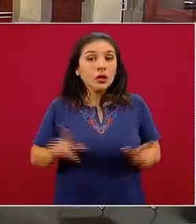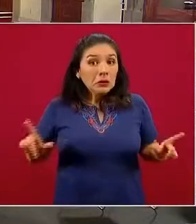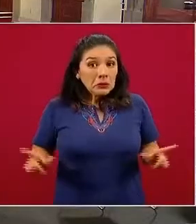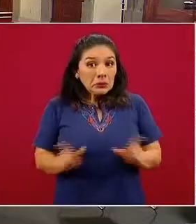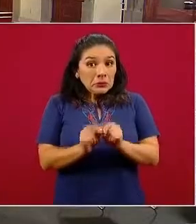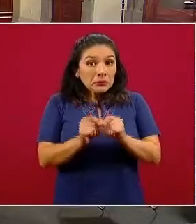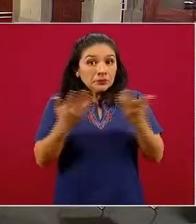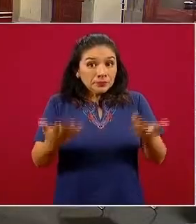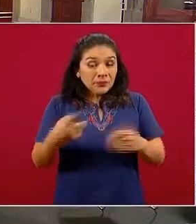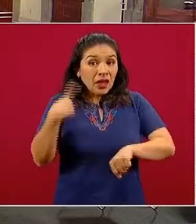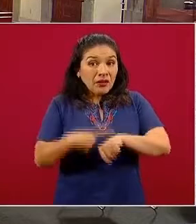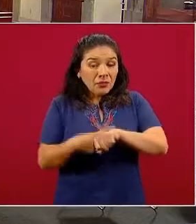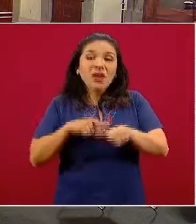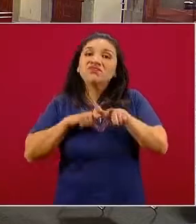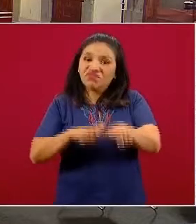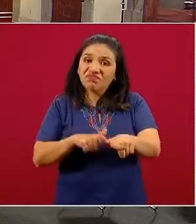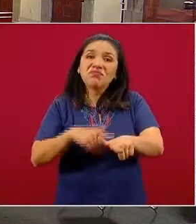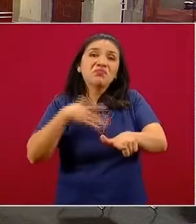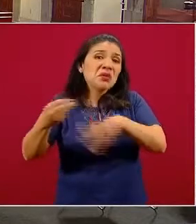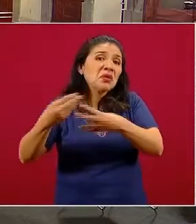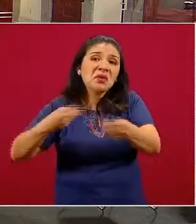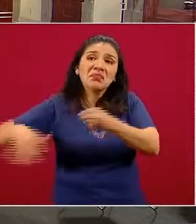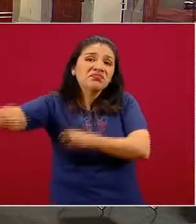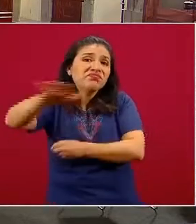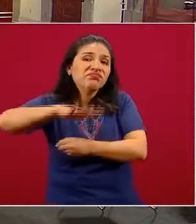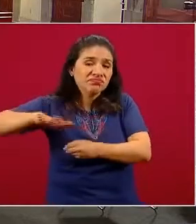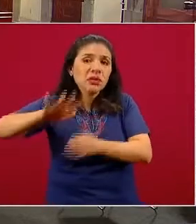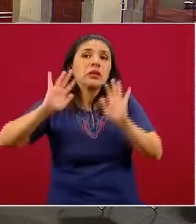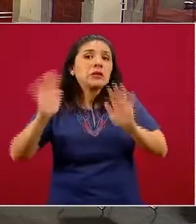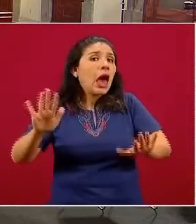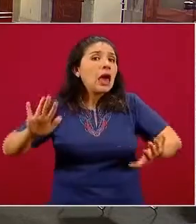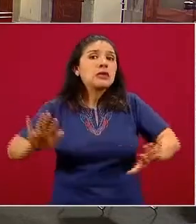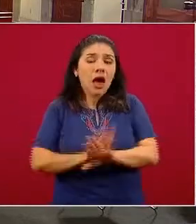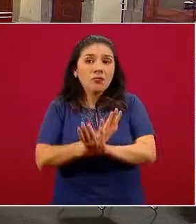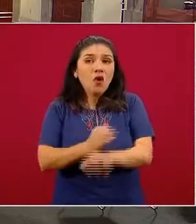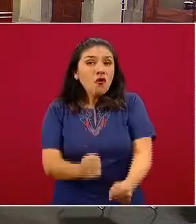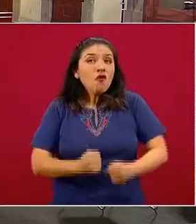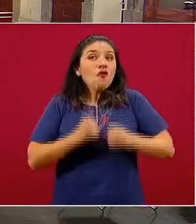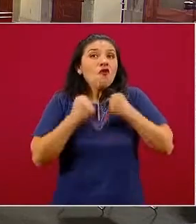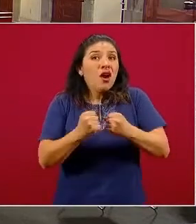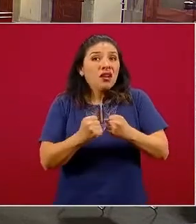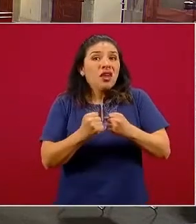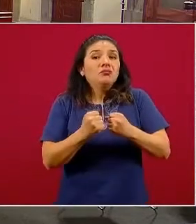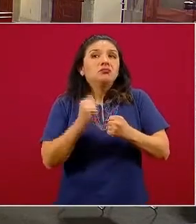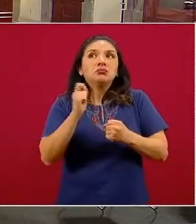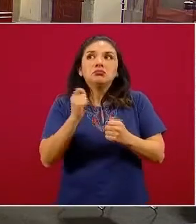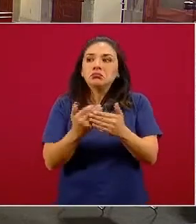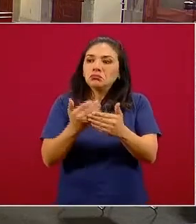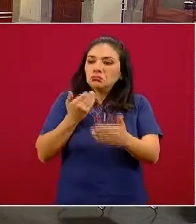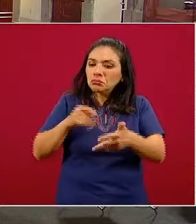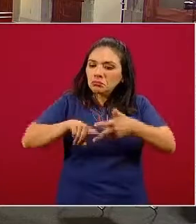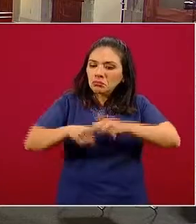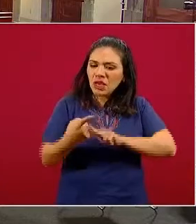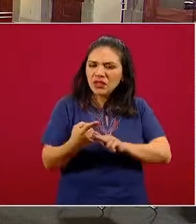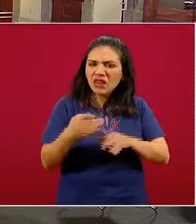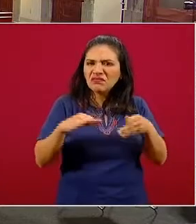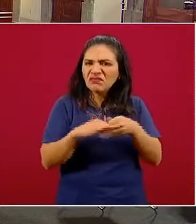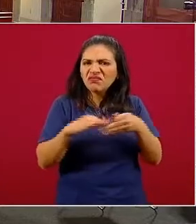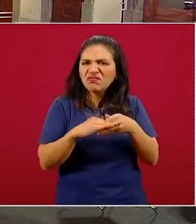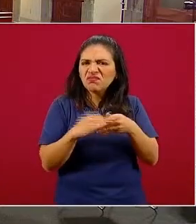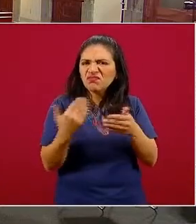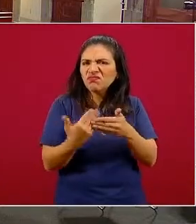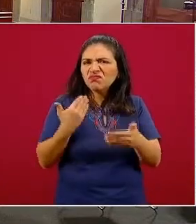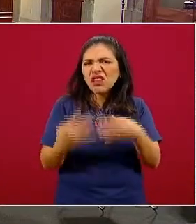Resumen, la epidemia sigue activa, la epidemia cambió su intensidad desde hace